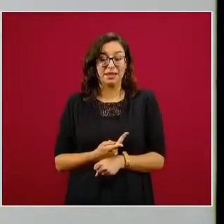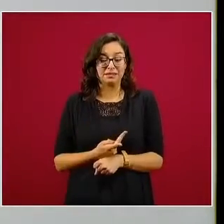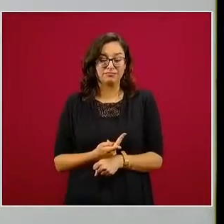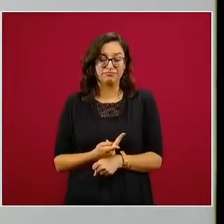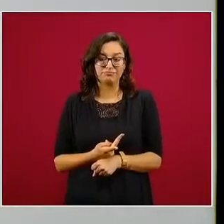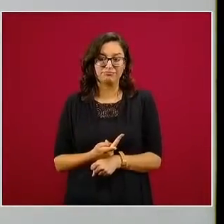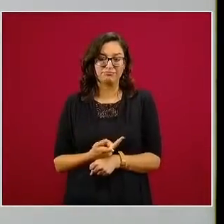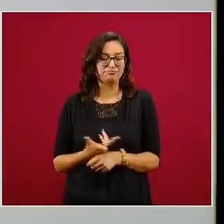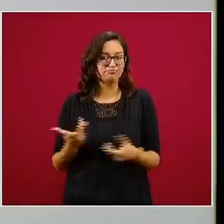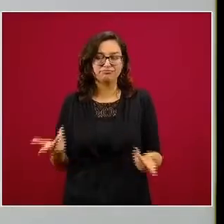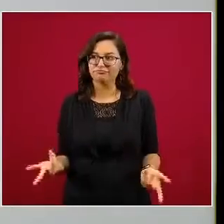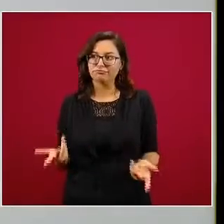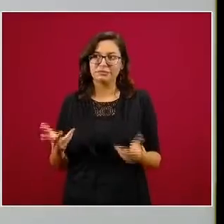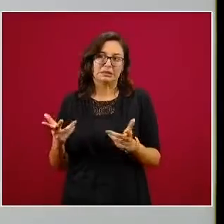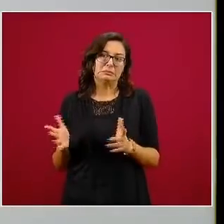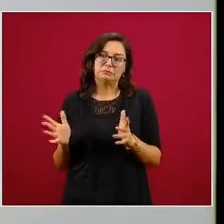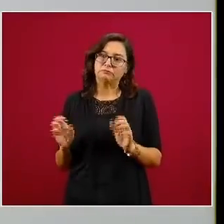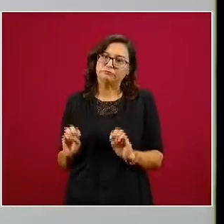compañera.